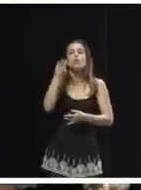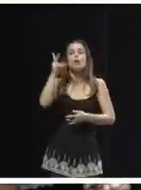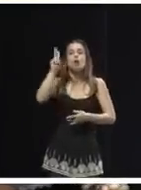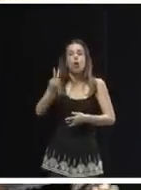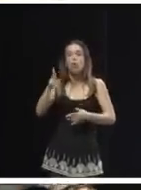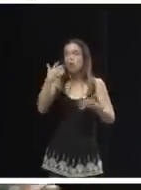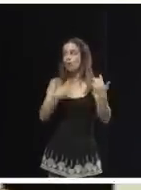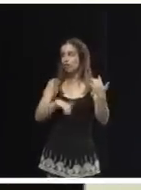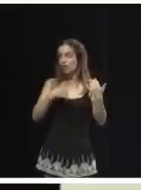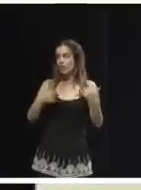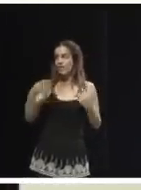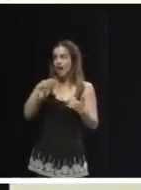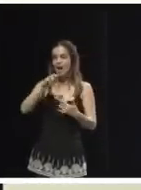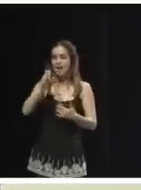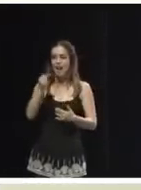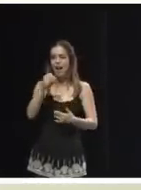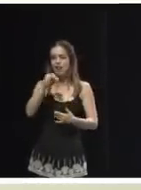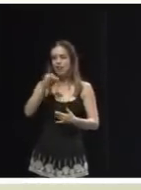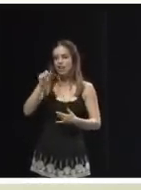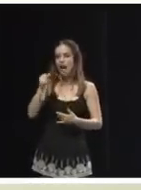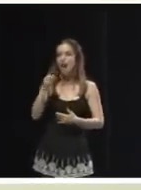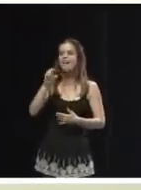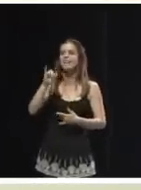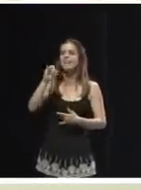en Gracia Rivera.